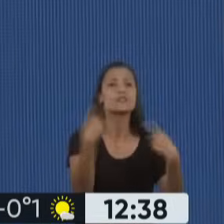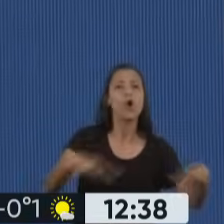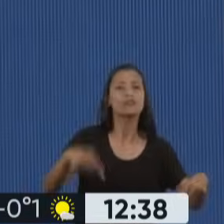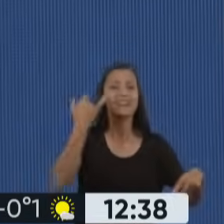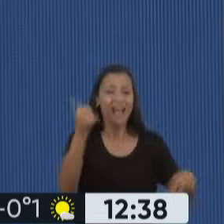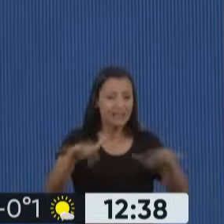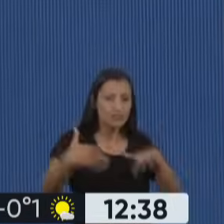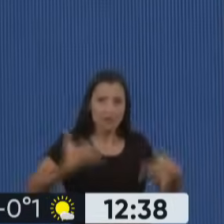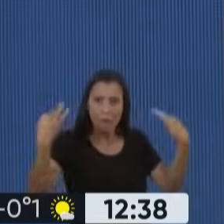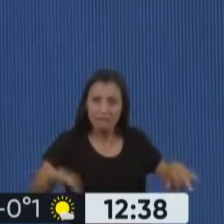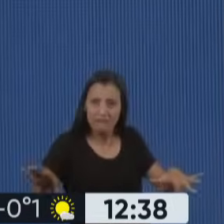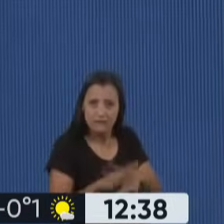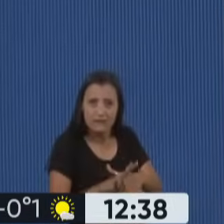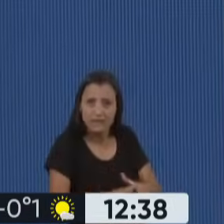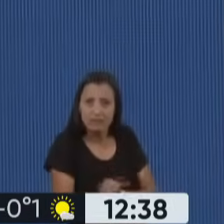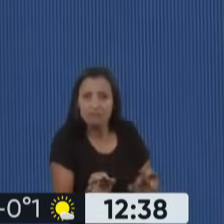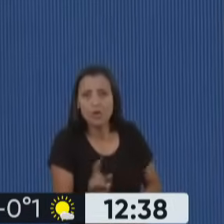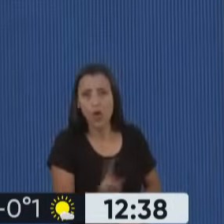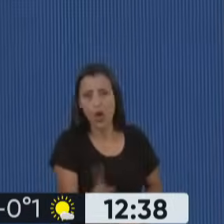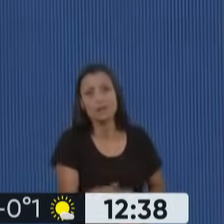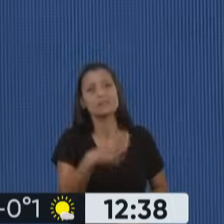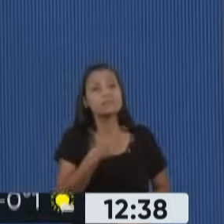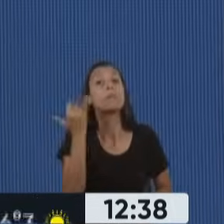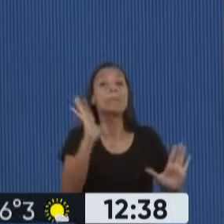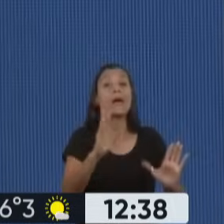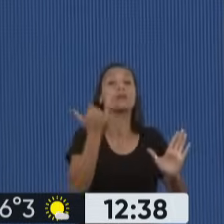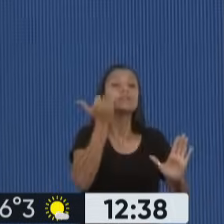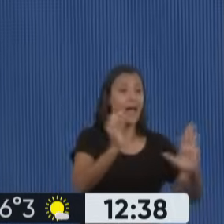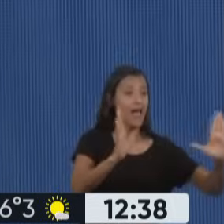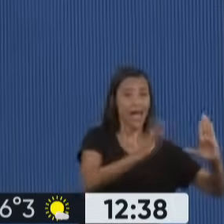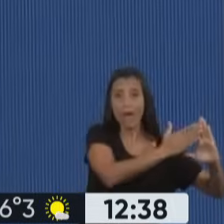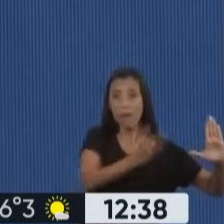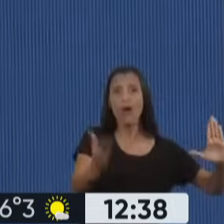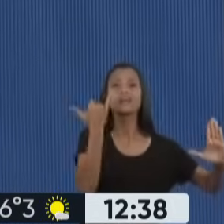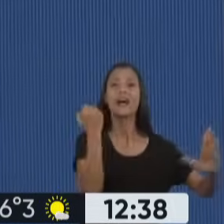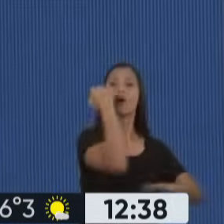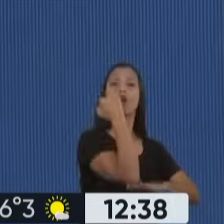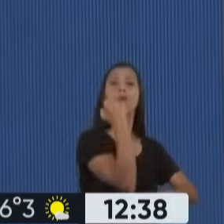perfectas, pero sí hemos concluido con la estabilización.